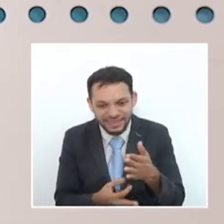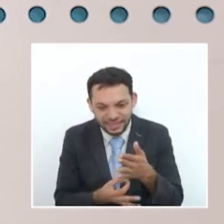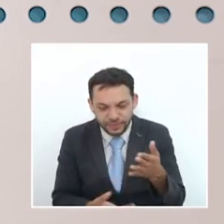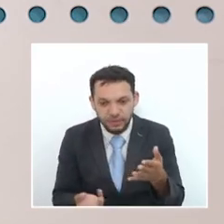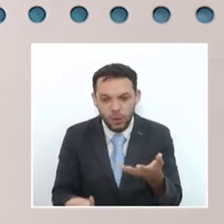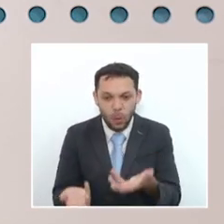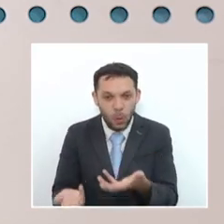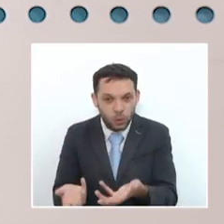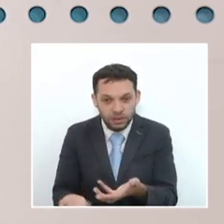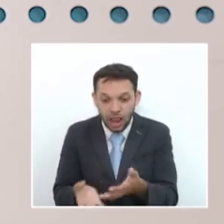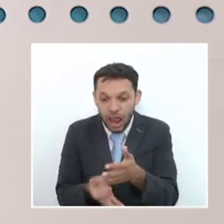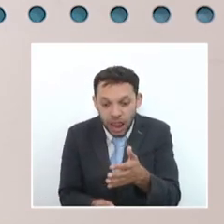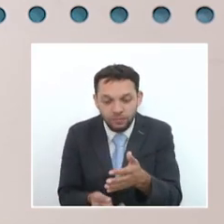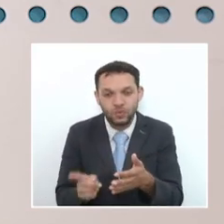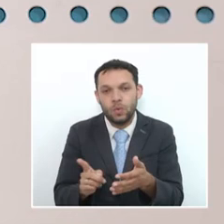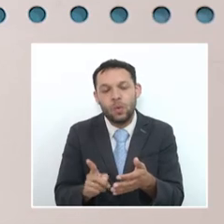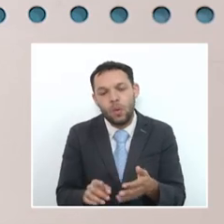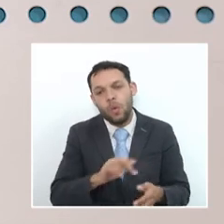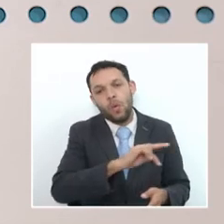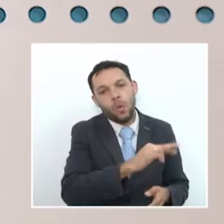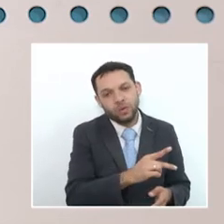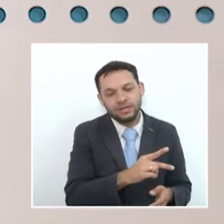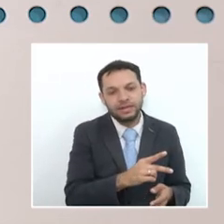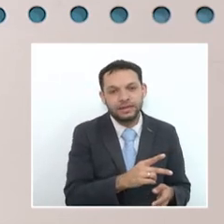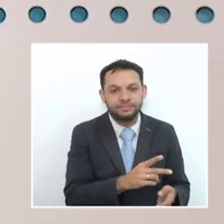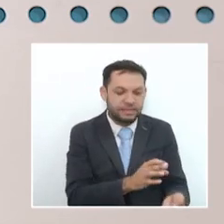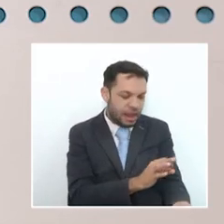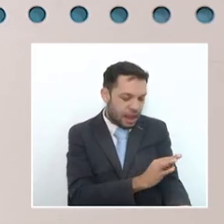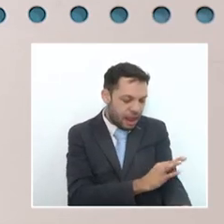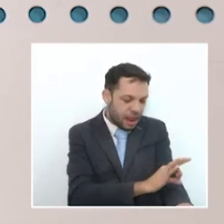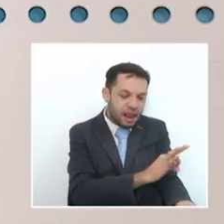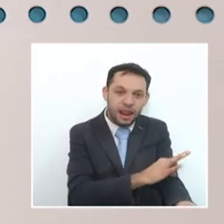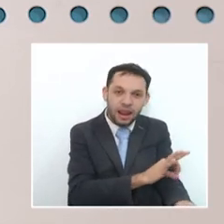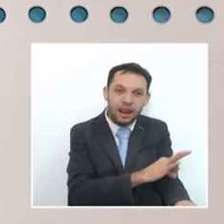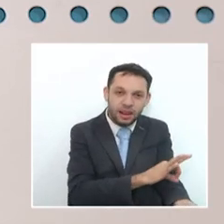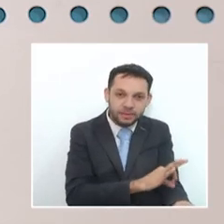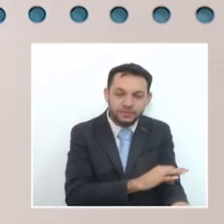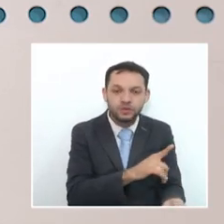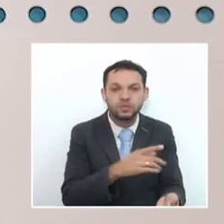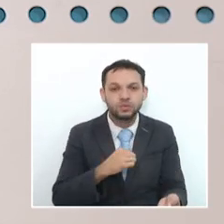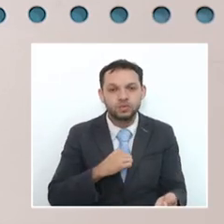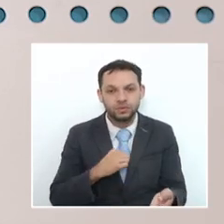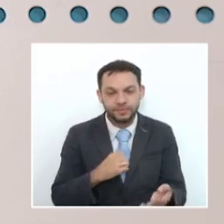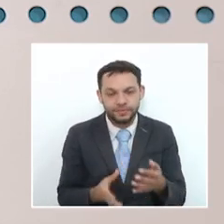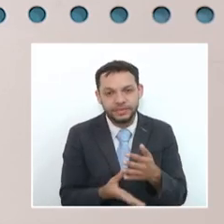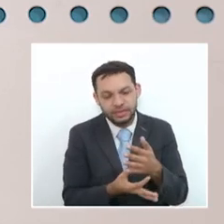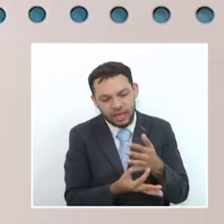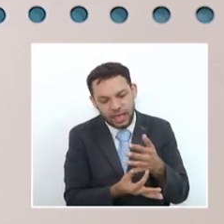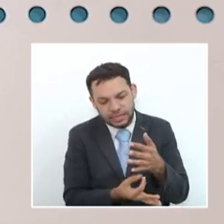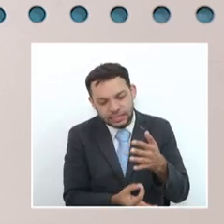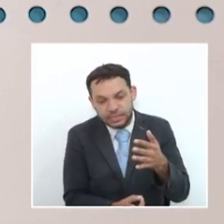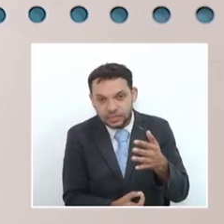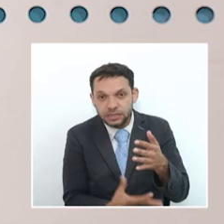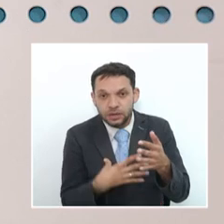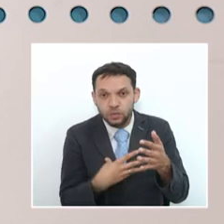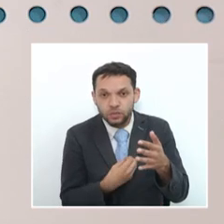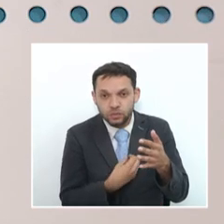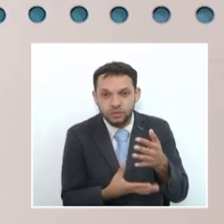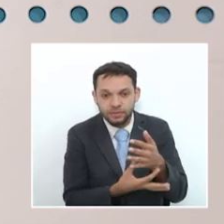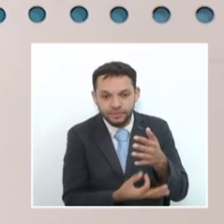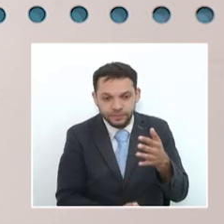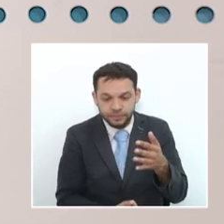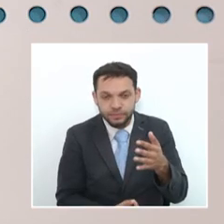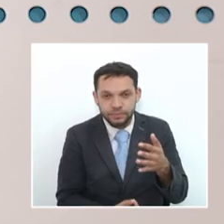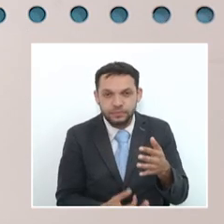nada de eso. Por ejemplo, usted le puede dar un aceite que hemos sacado nuevo al mercado, que se llama